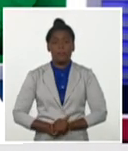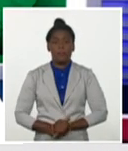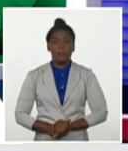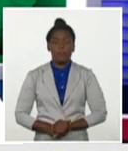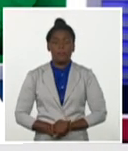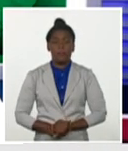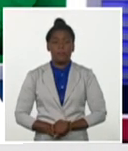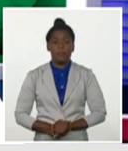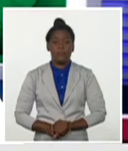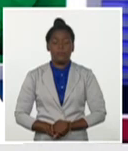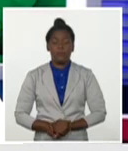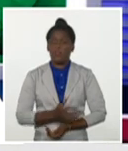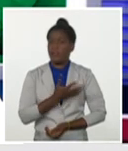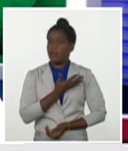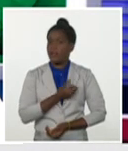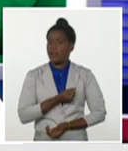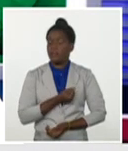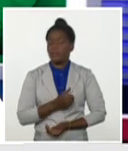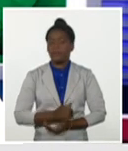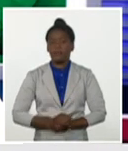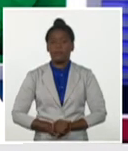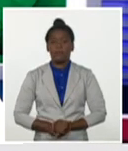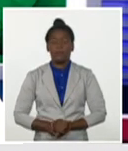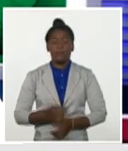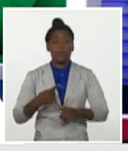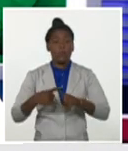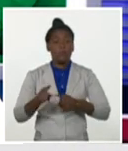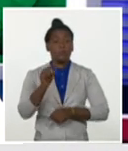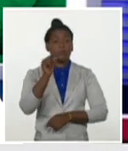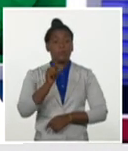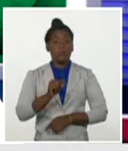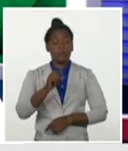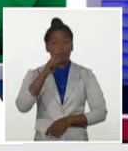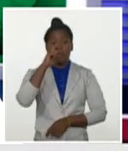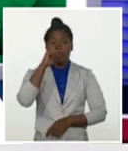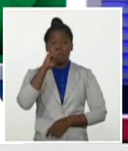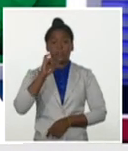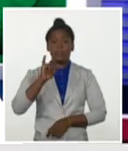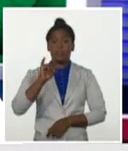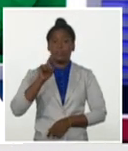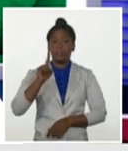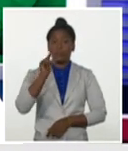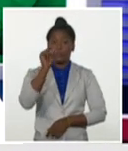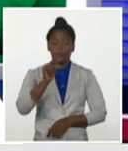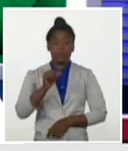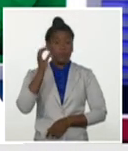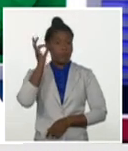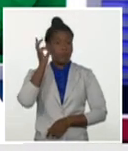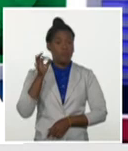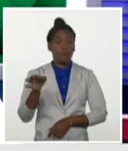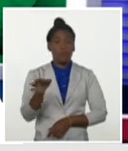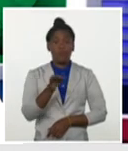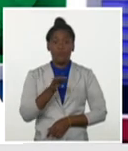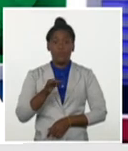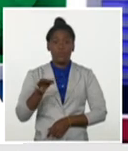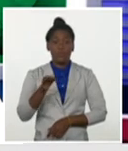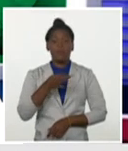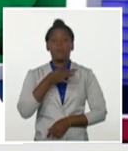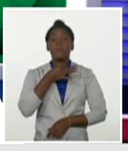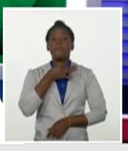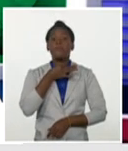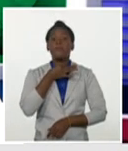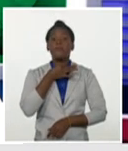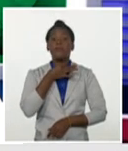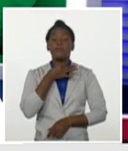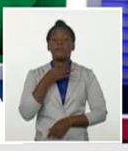también, lamentablemente, una paciente de 61 años de edad del municipio Esmeralda, en la provincia de